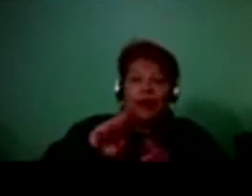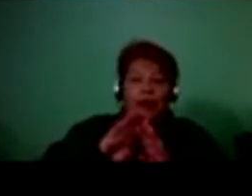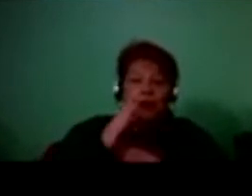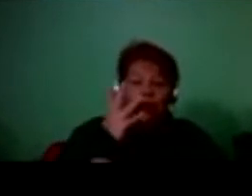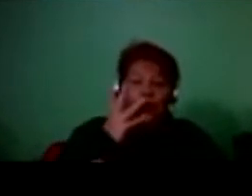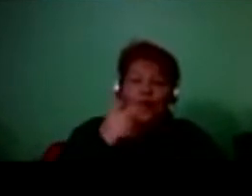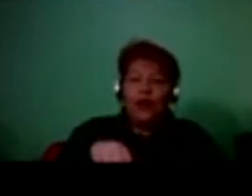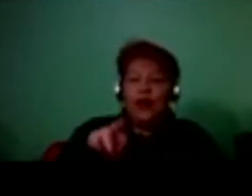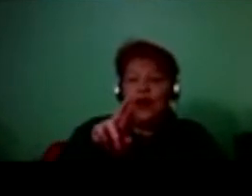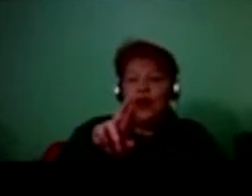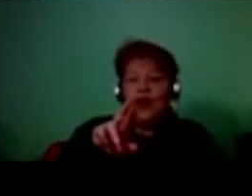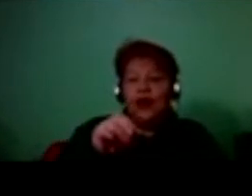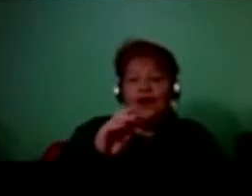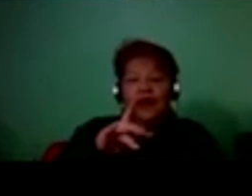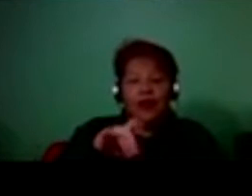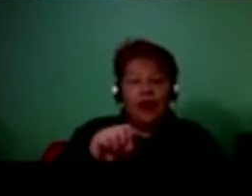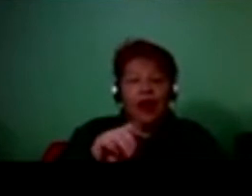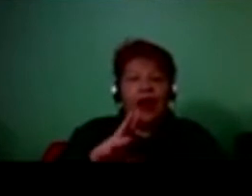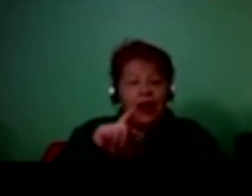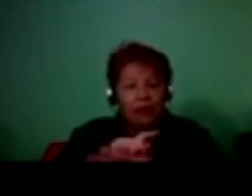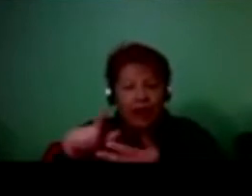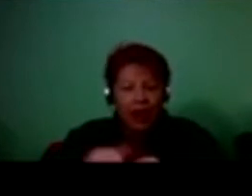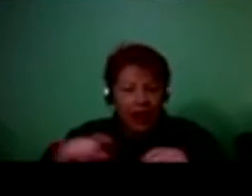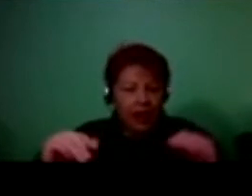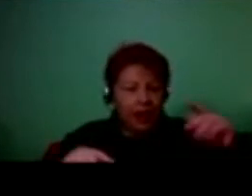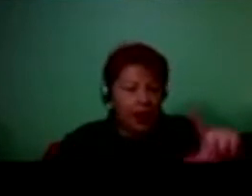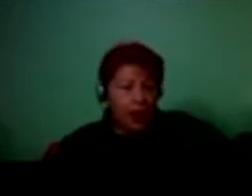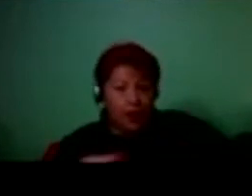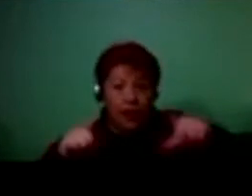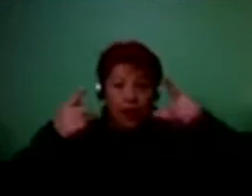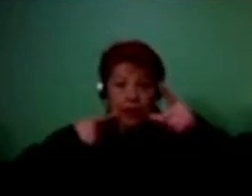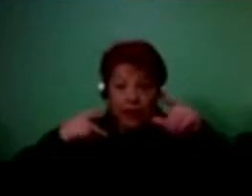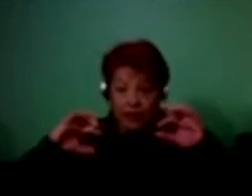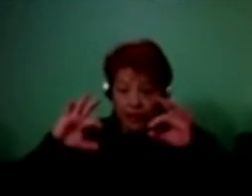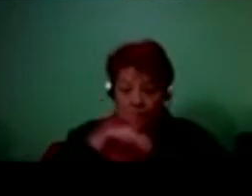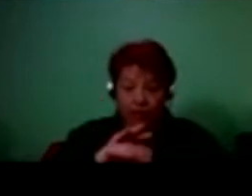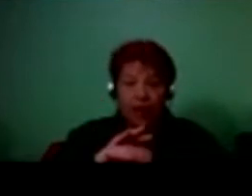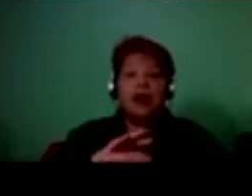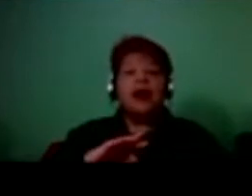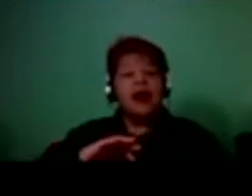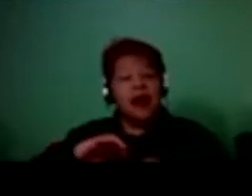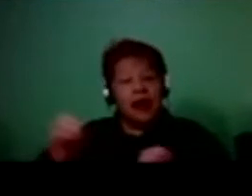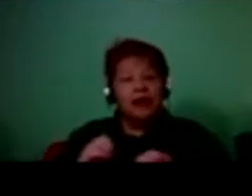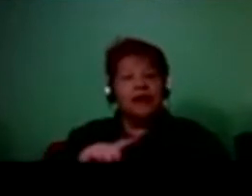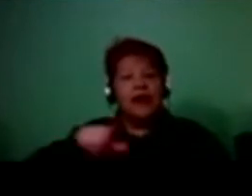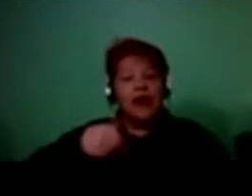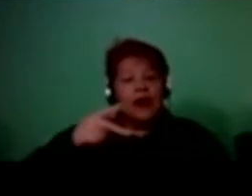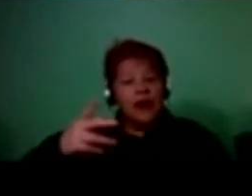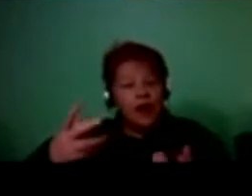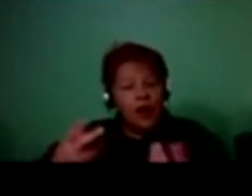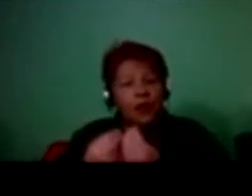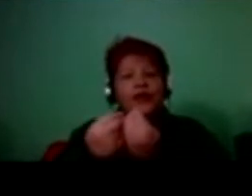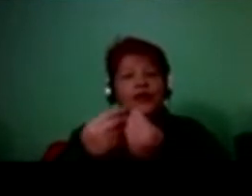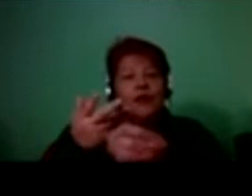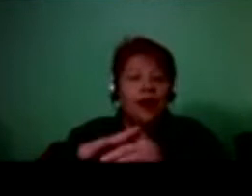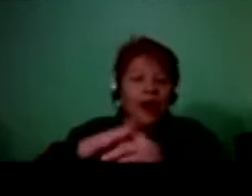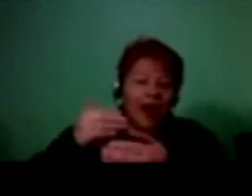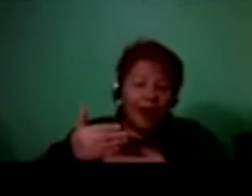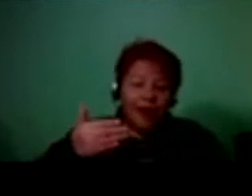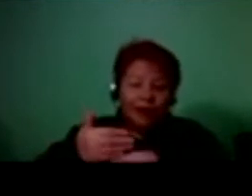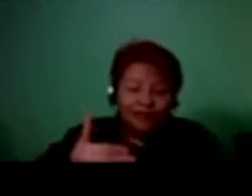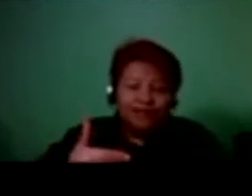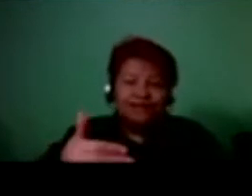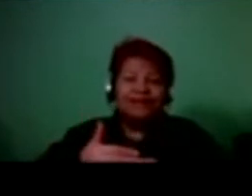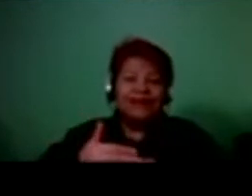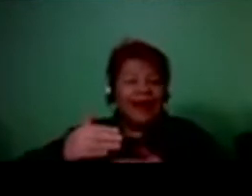Norberto Bobbio. La transparencia en democracia es el ejercicio del poder público en lo público, y juntos, más temprano que tarde, lo